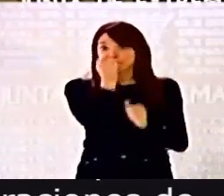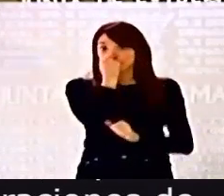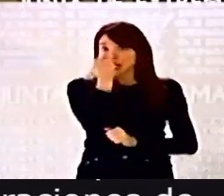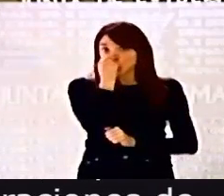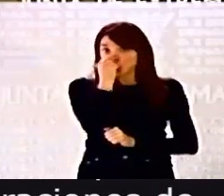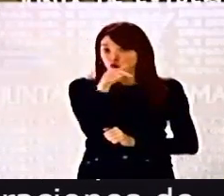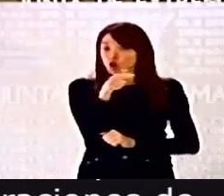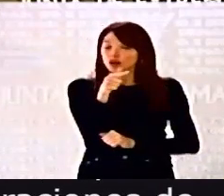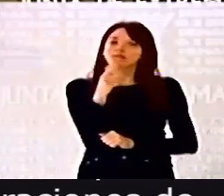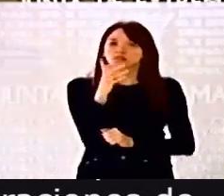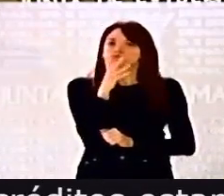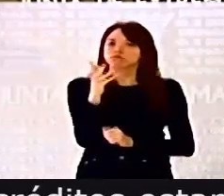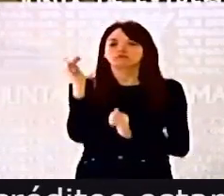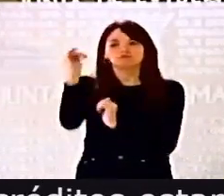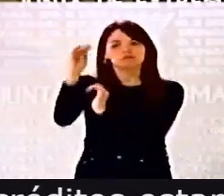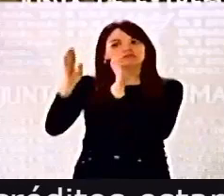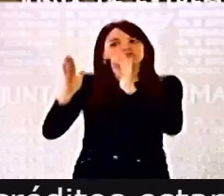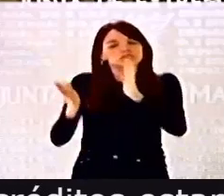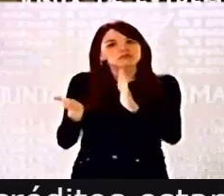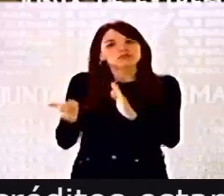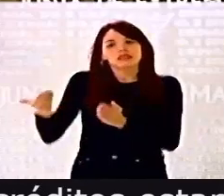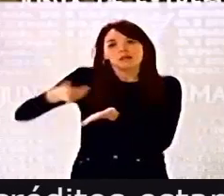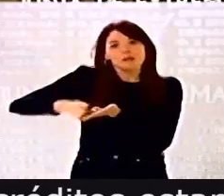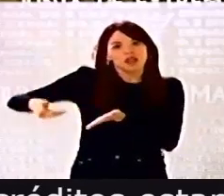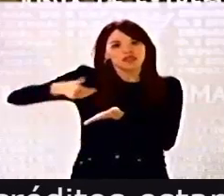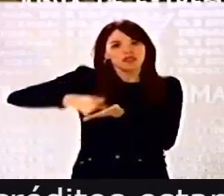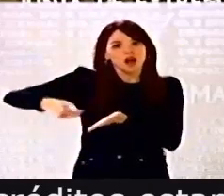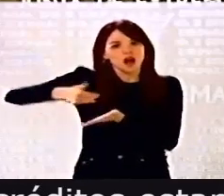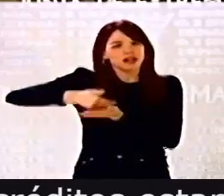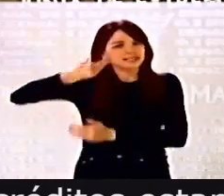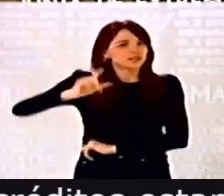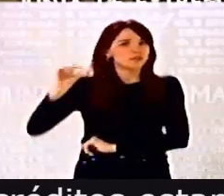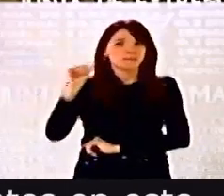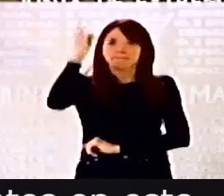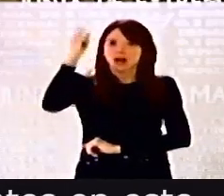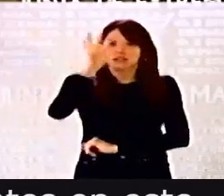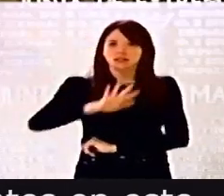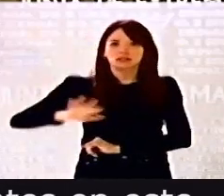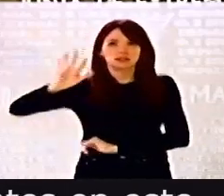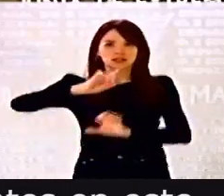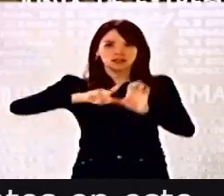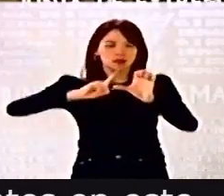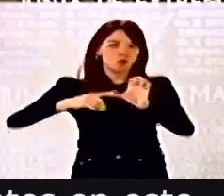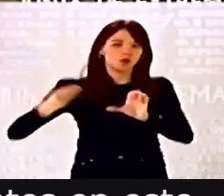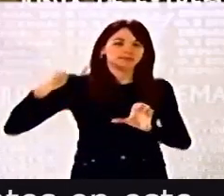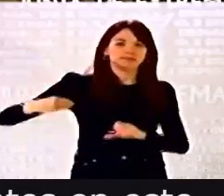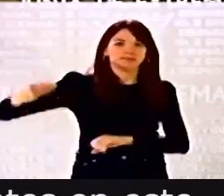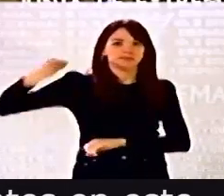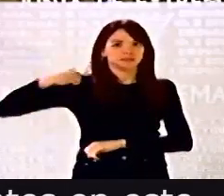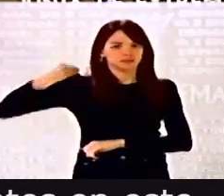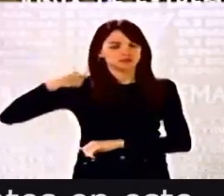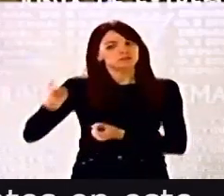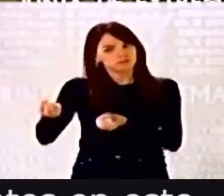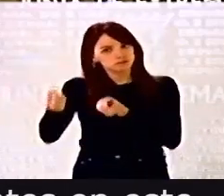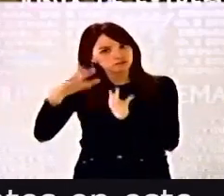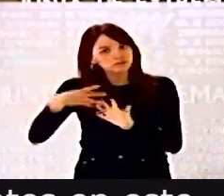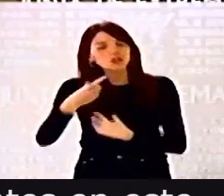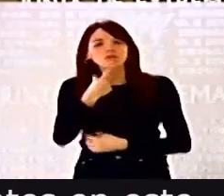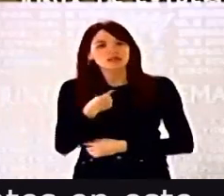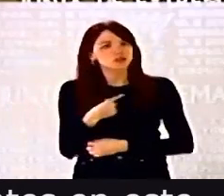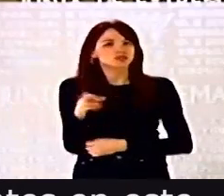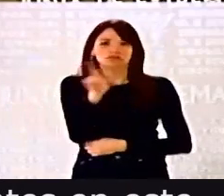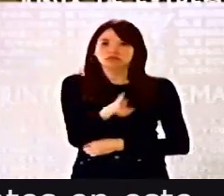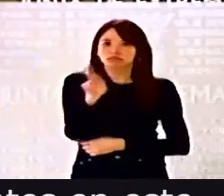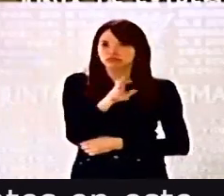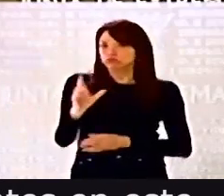a una de las demandas más importantes en este momento del sector turístico de nuestra región, y así ellos nos lo han manifestado reunión tras